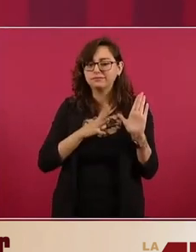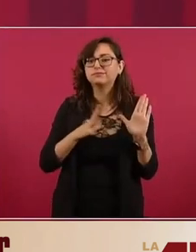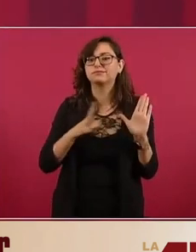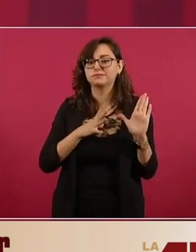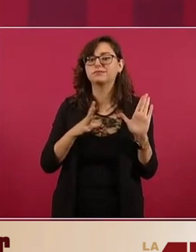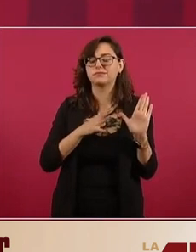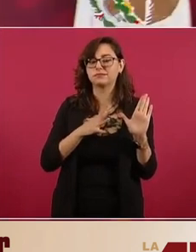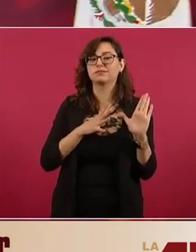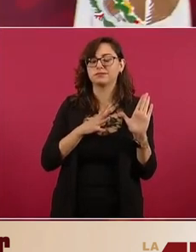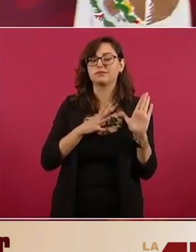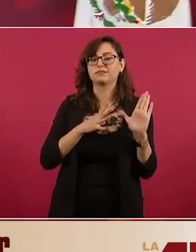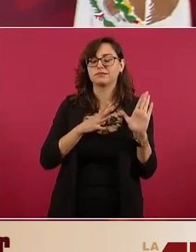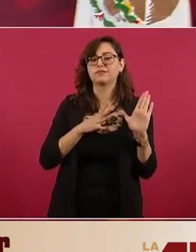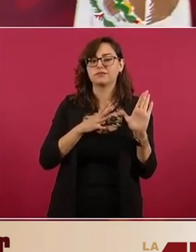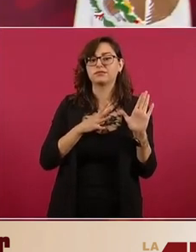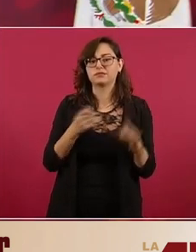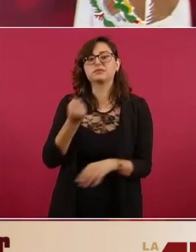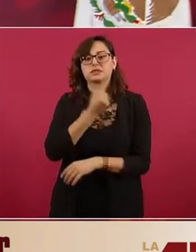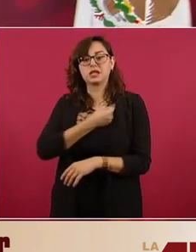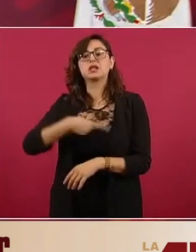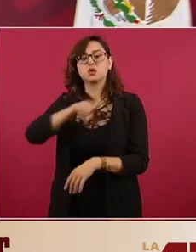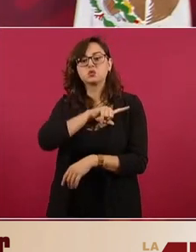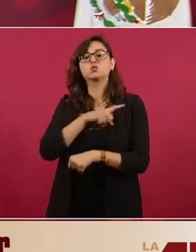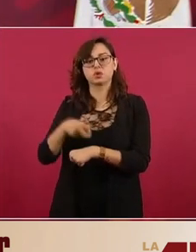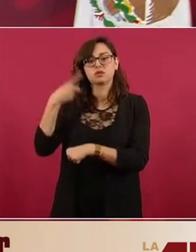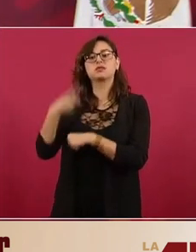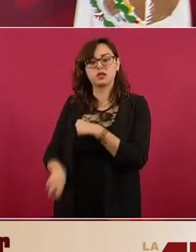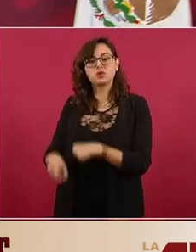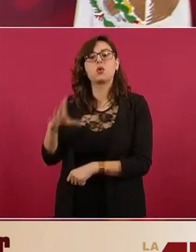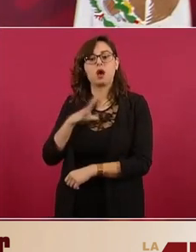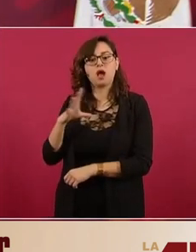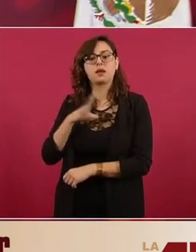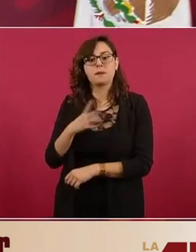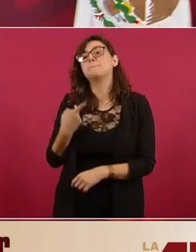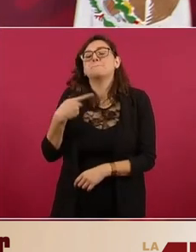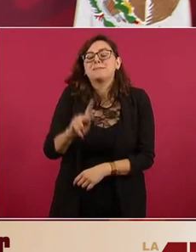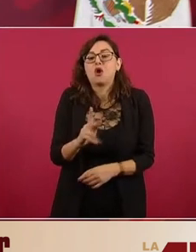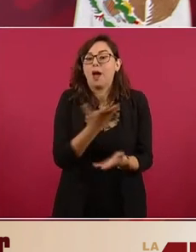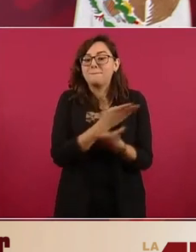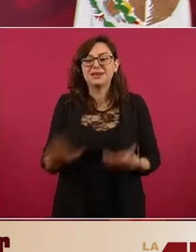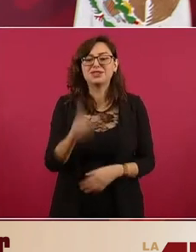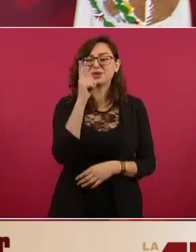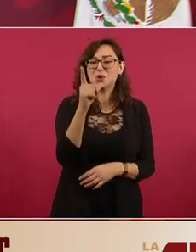que se daña la salud, pero que además el ahorro es